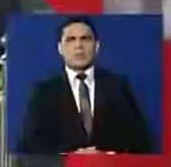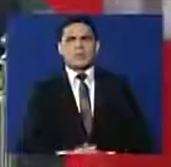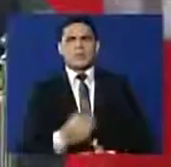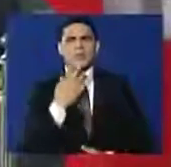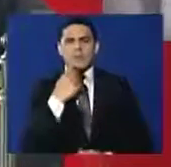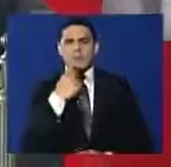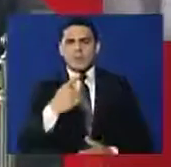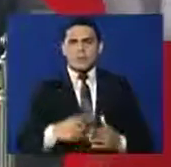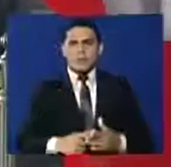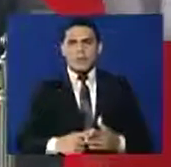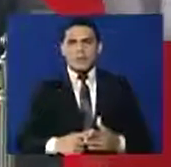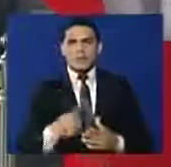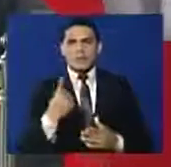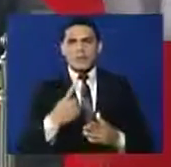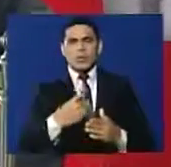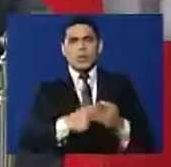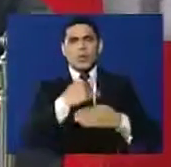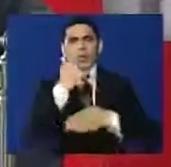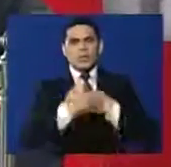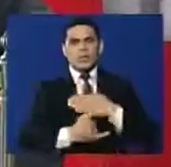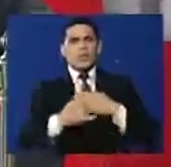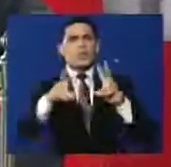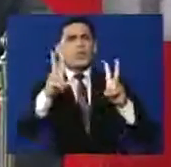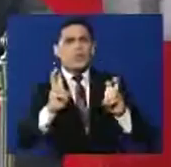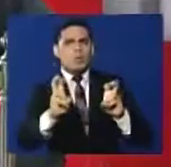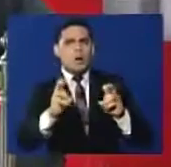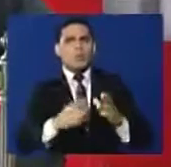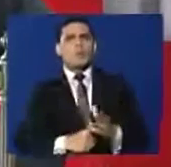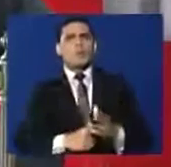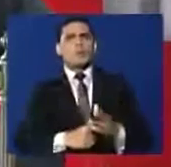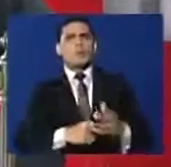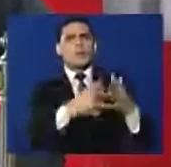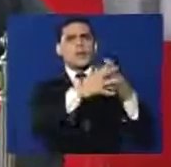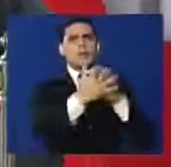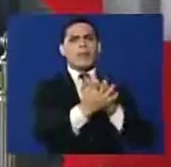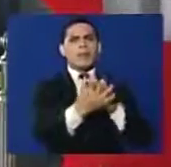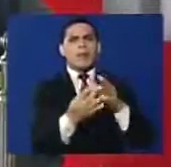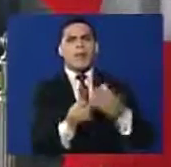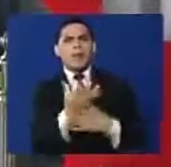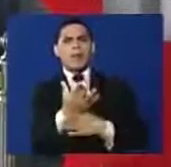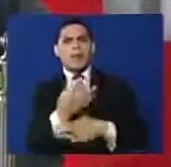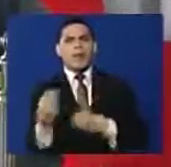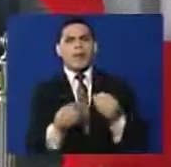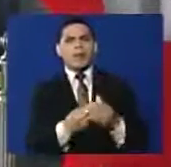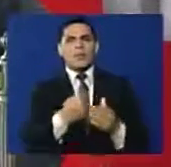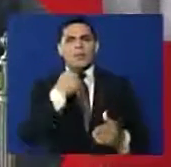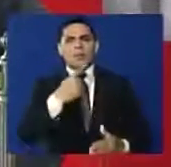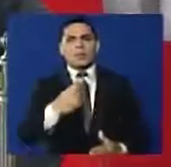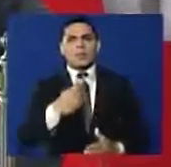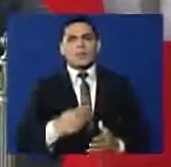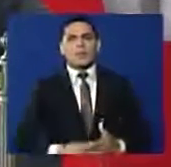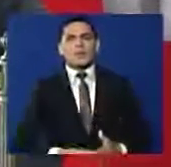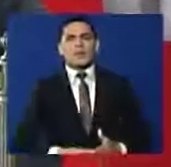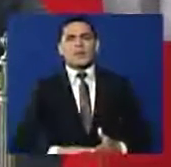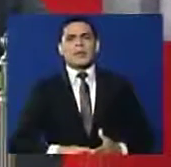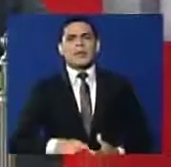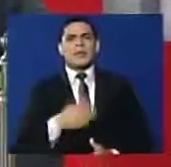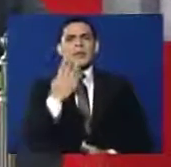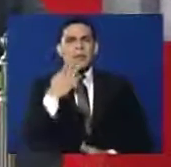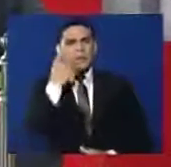de un proyecto barrio afuera, que hay la gente de barrio adentro, un proyecto de barrio afuera. El barrio afuera para ellos sería